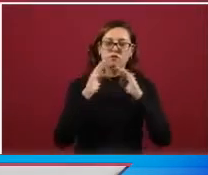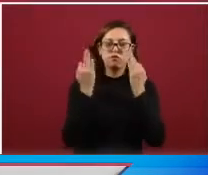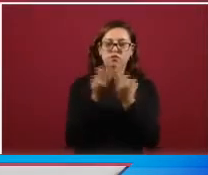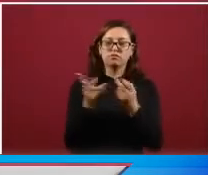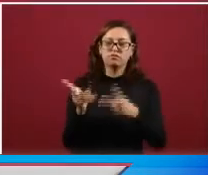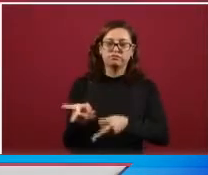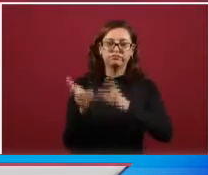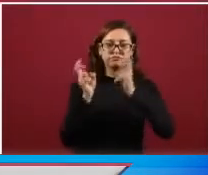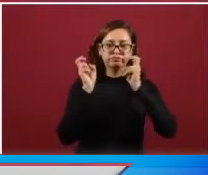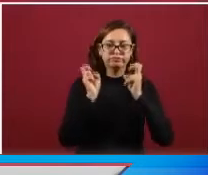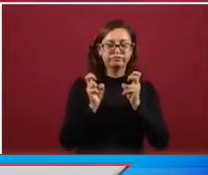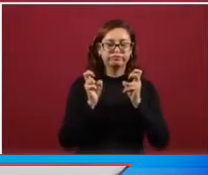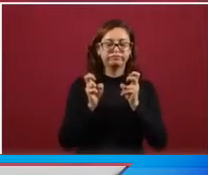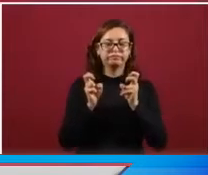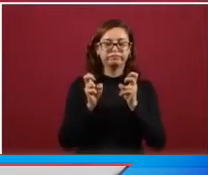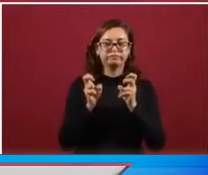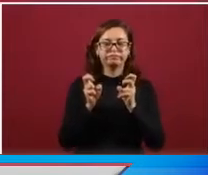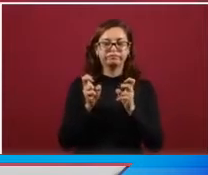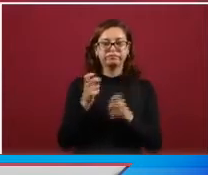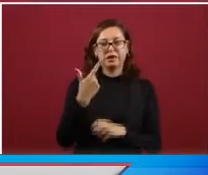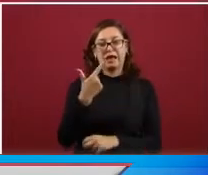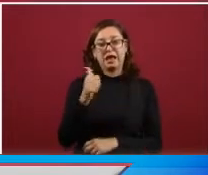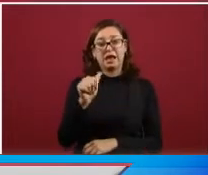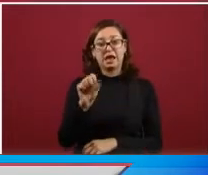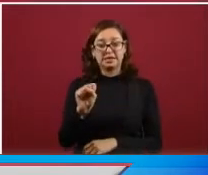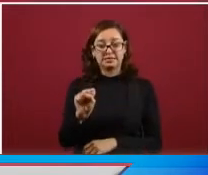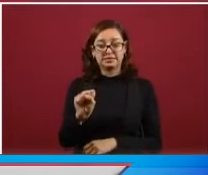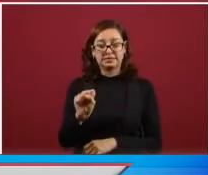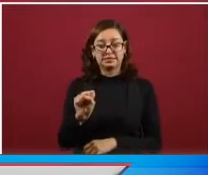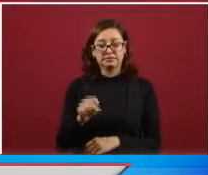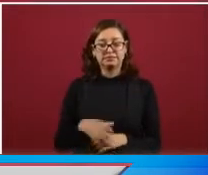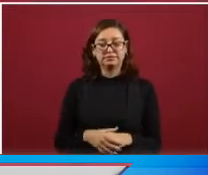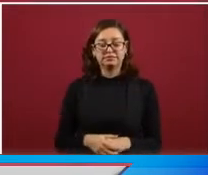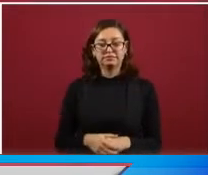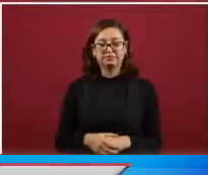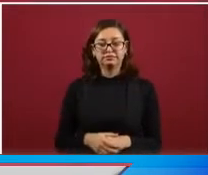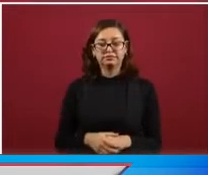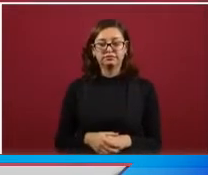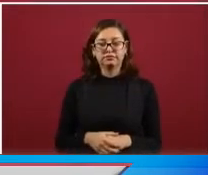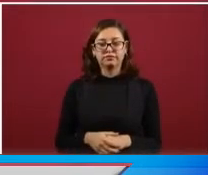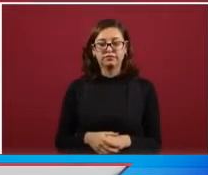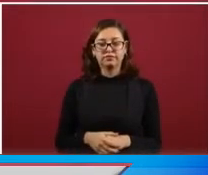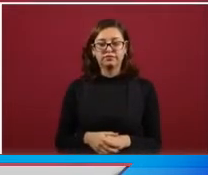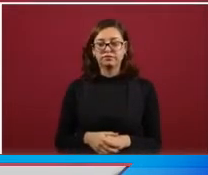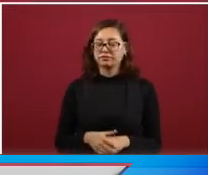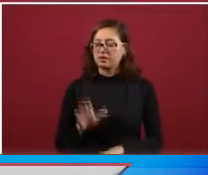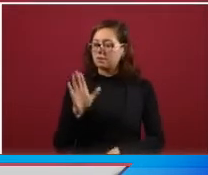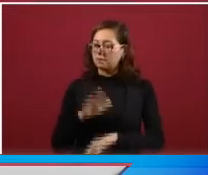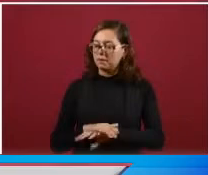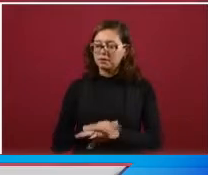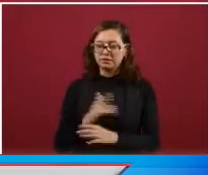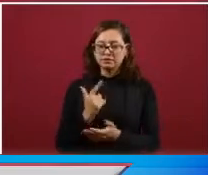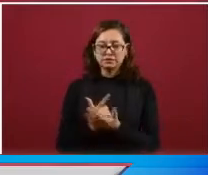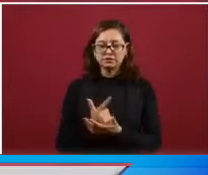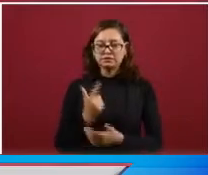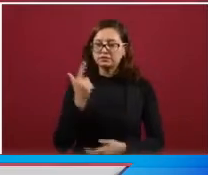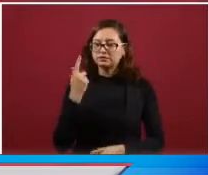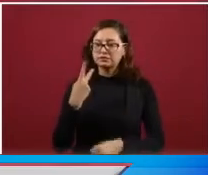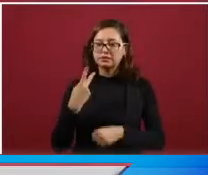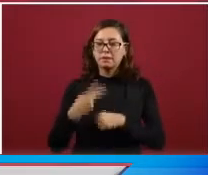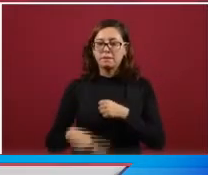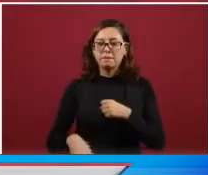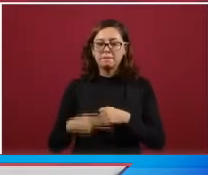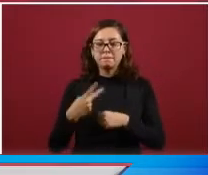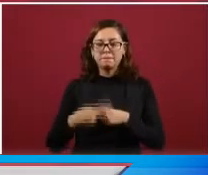procederá a la reparación de este ducto. La Guardia Nacional y los trabajadores de Pemex tuvieron una participación destacada que permitió el control de estos